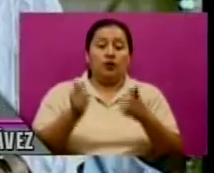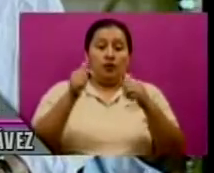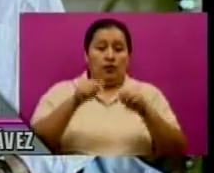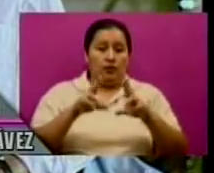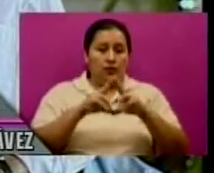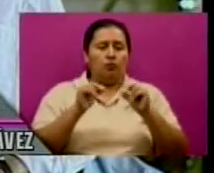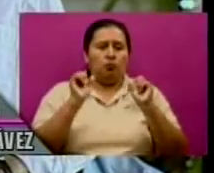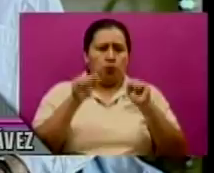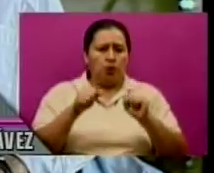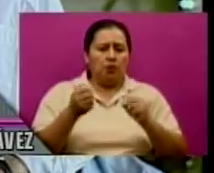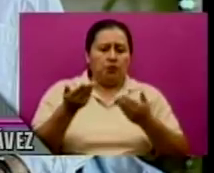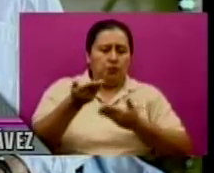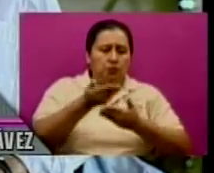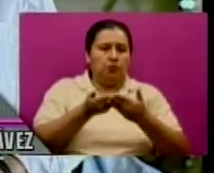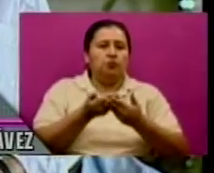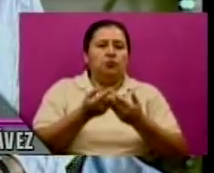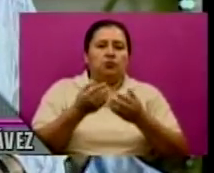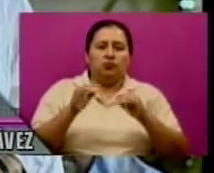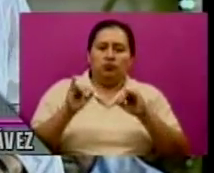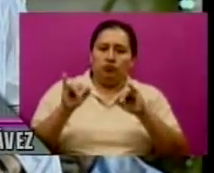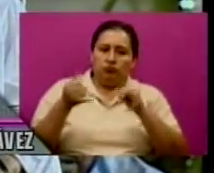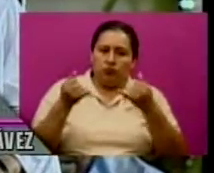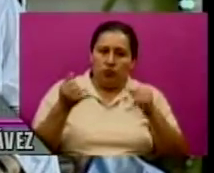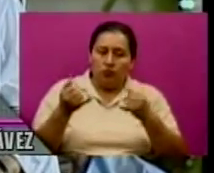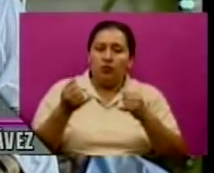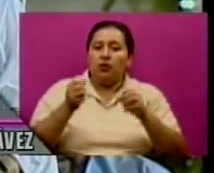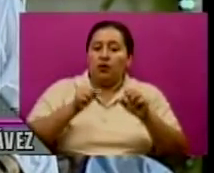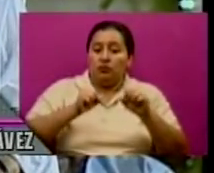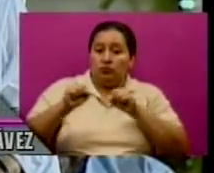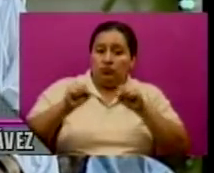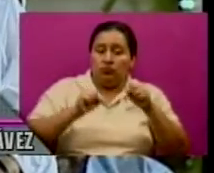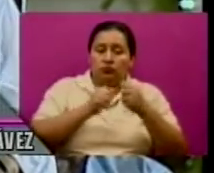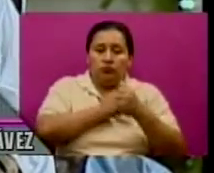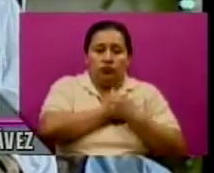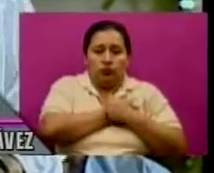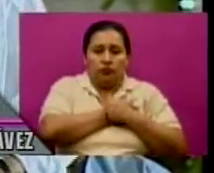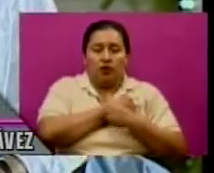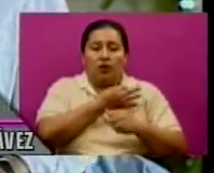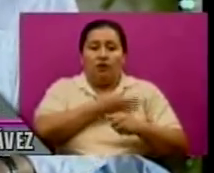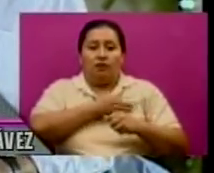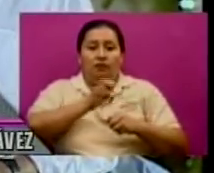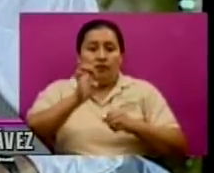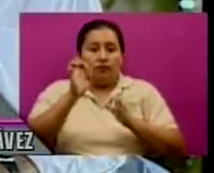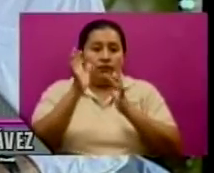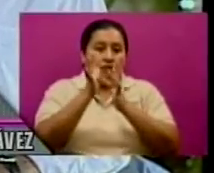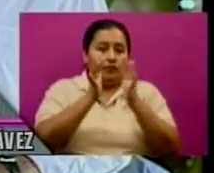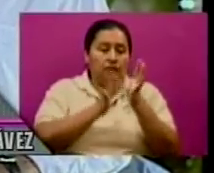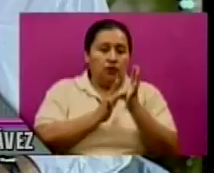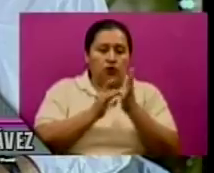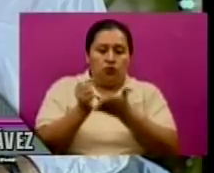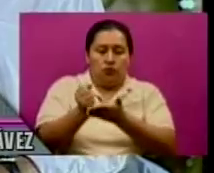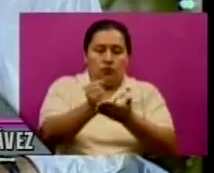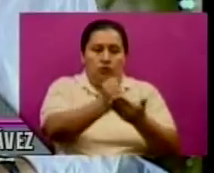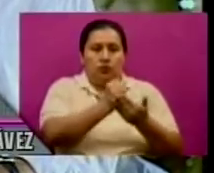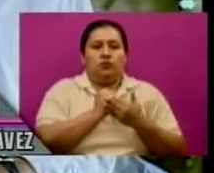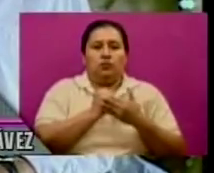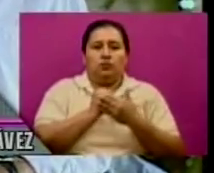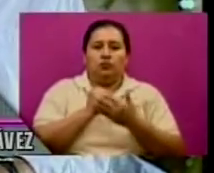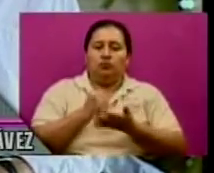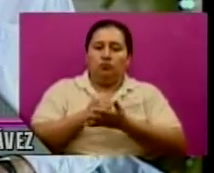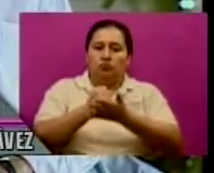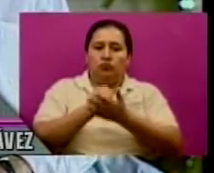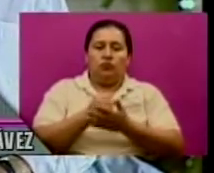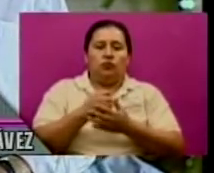amor y acción, fe en Cristo, socialismo, solidaridad, nuestro